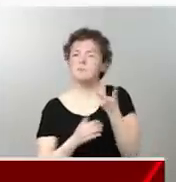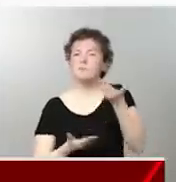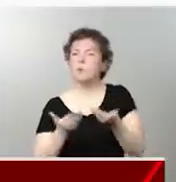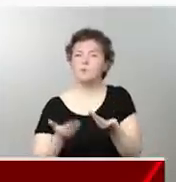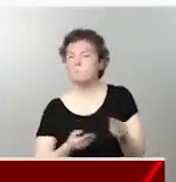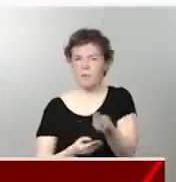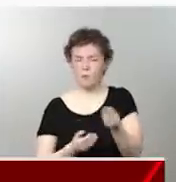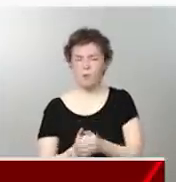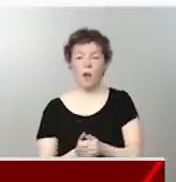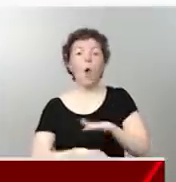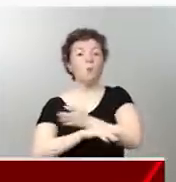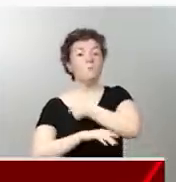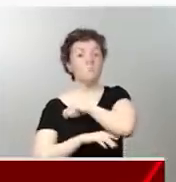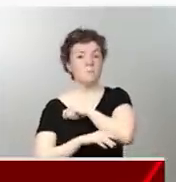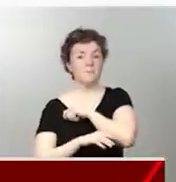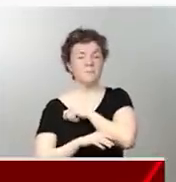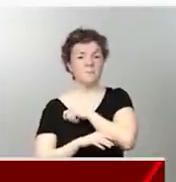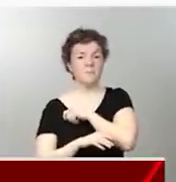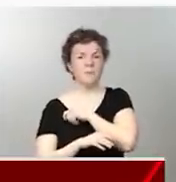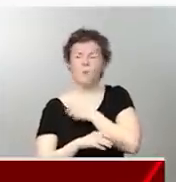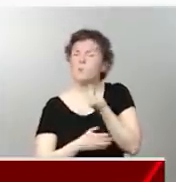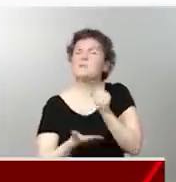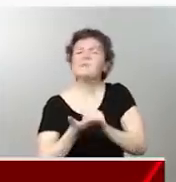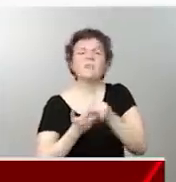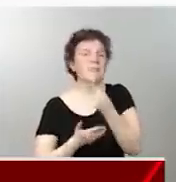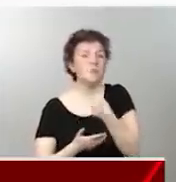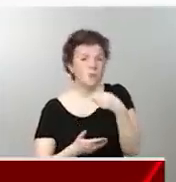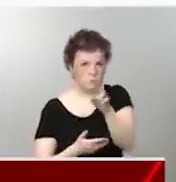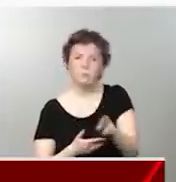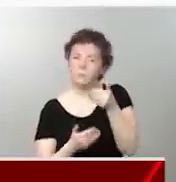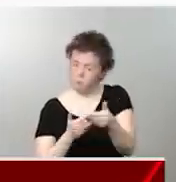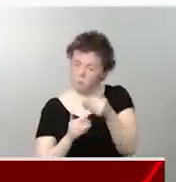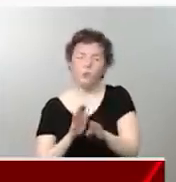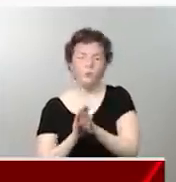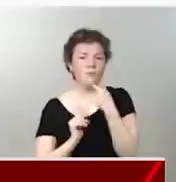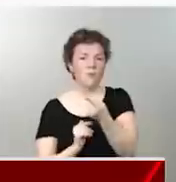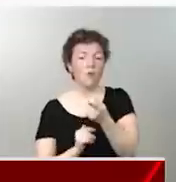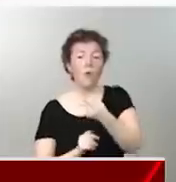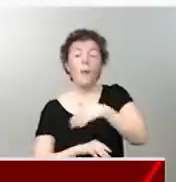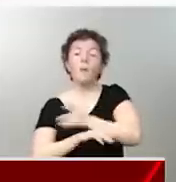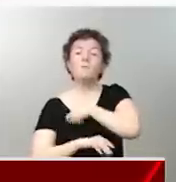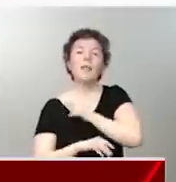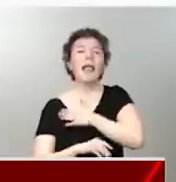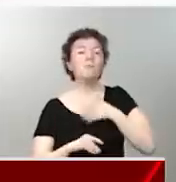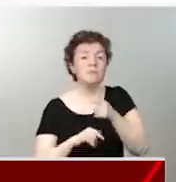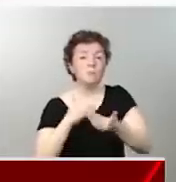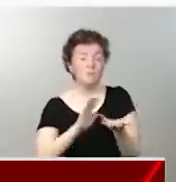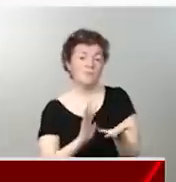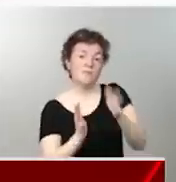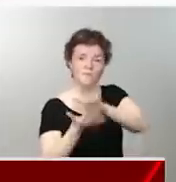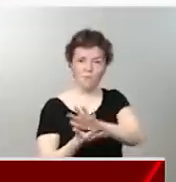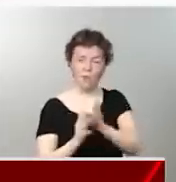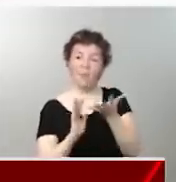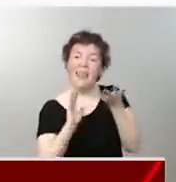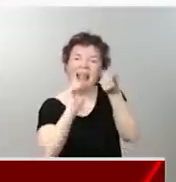los fines de la IRET. Luego él se ha ido de ministro, donde sigue haciendo las mismas canalladas y